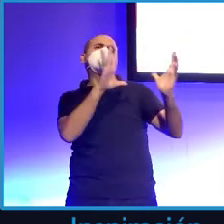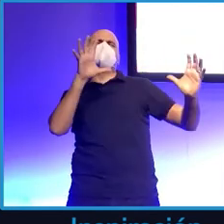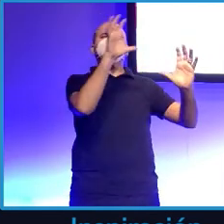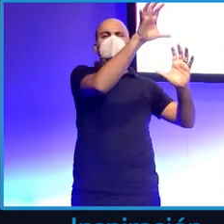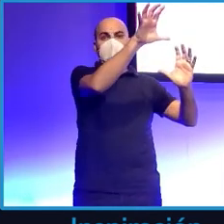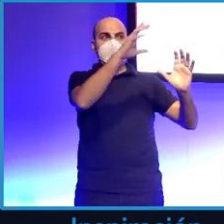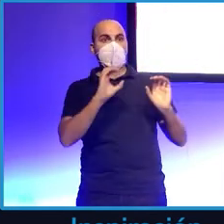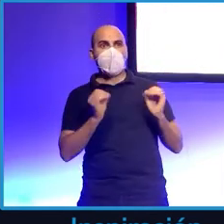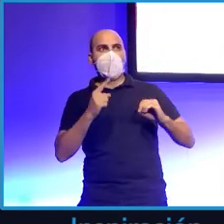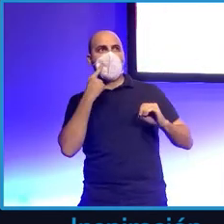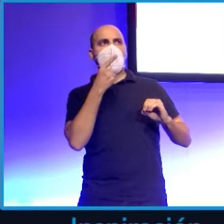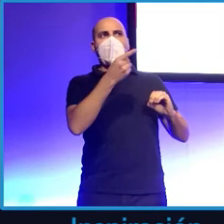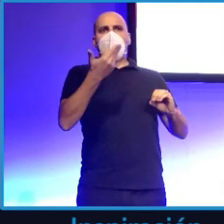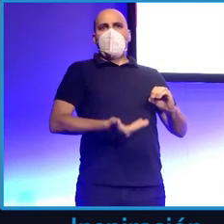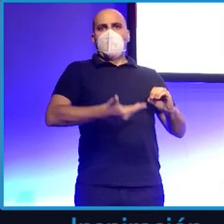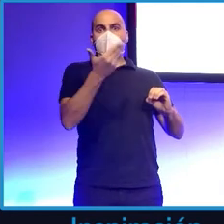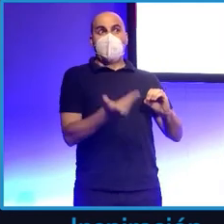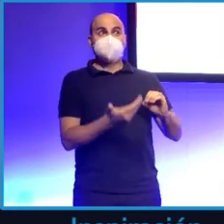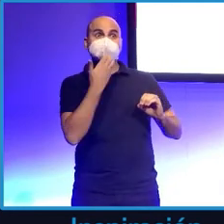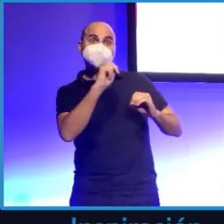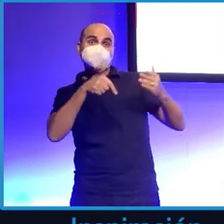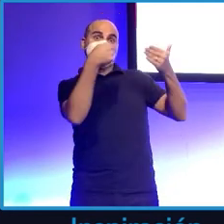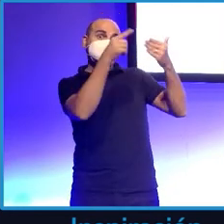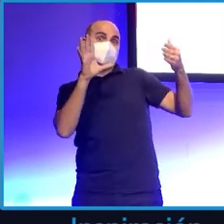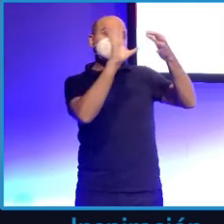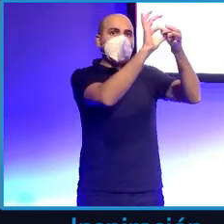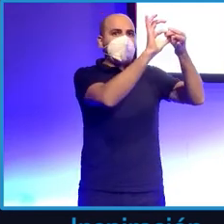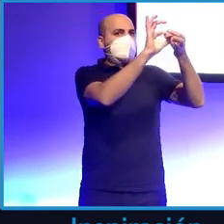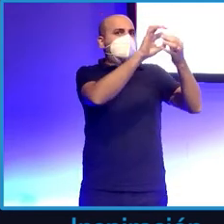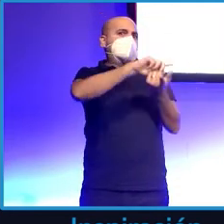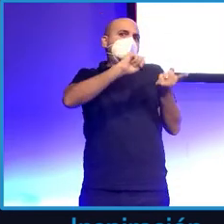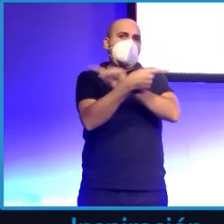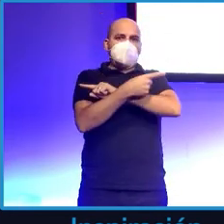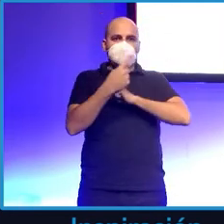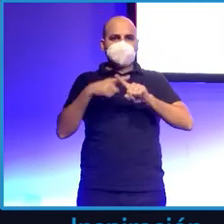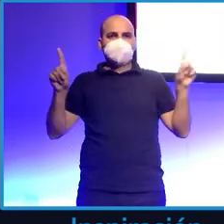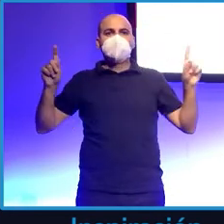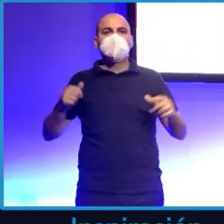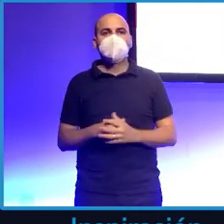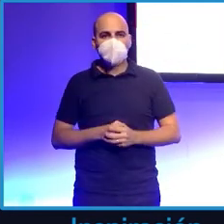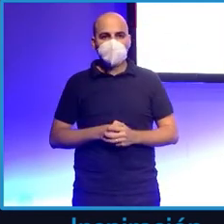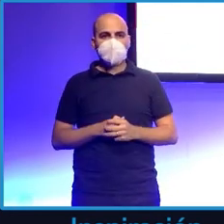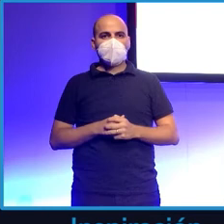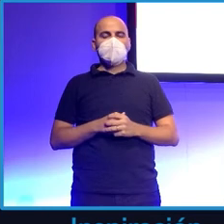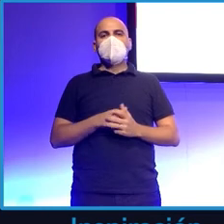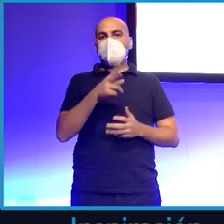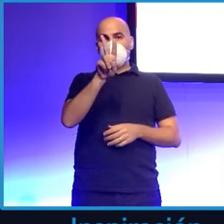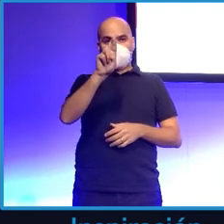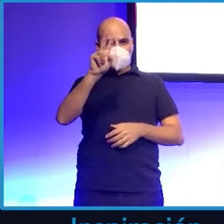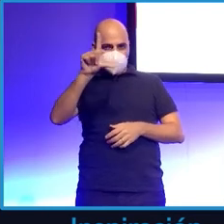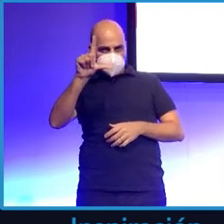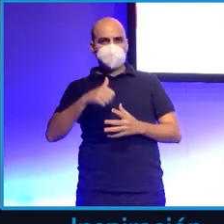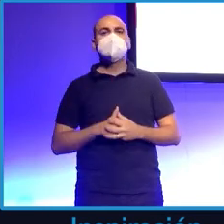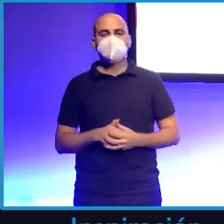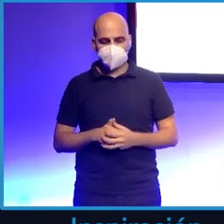internacional cambia totalmente y no es lo mismo que dentro de ese medio imaginaros el mundo me pone un